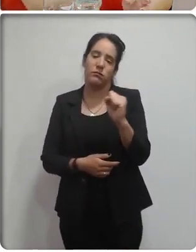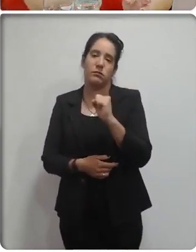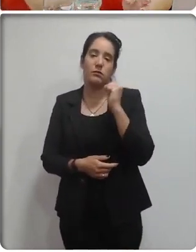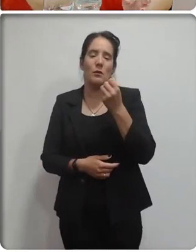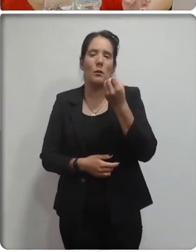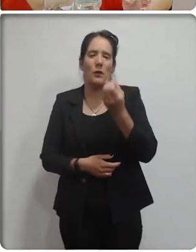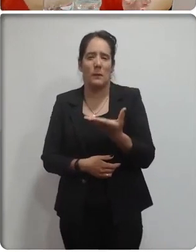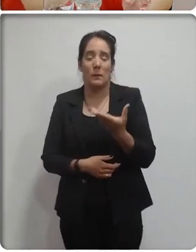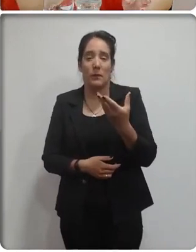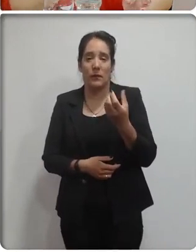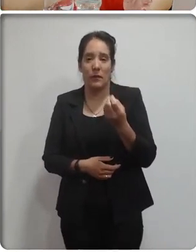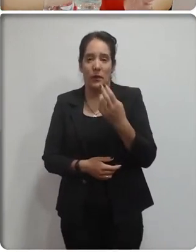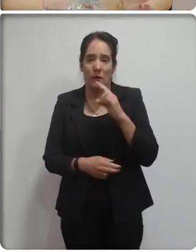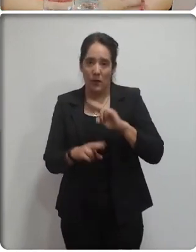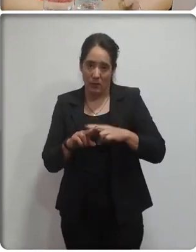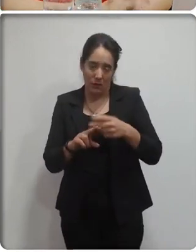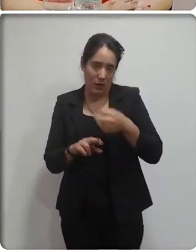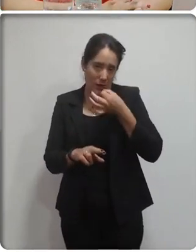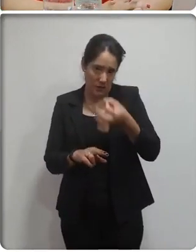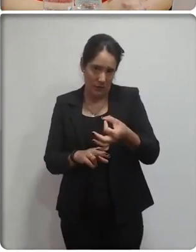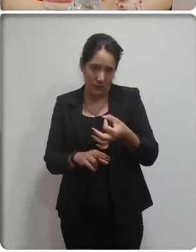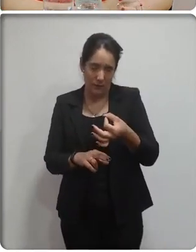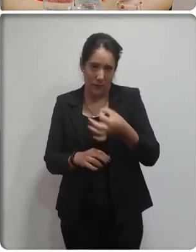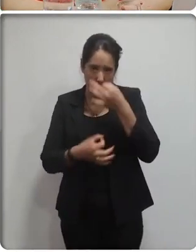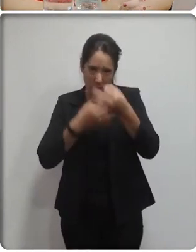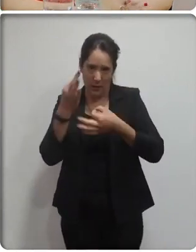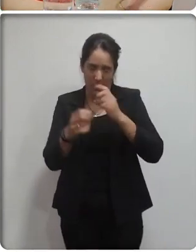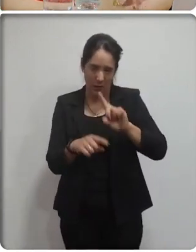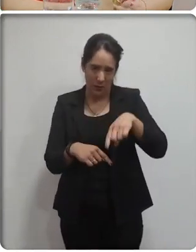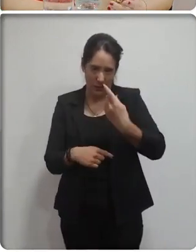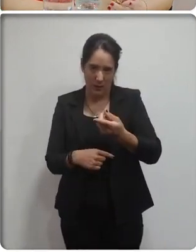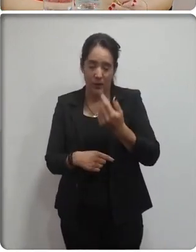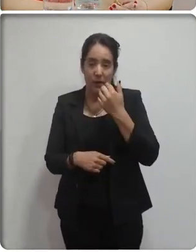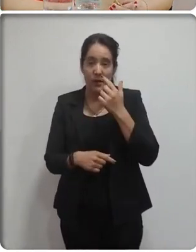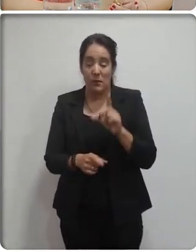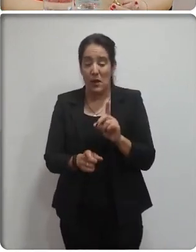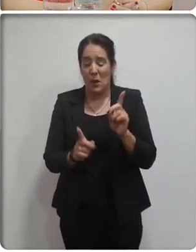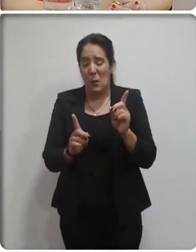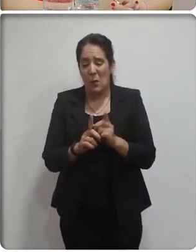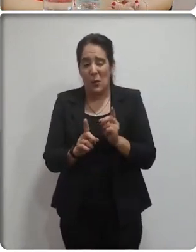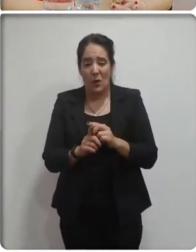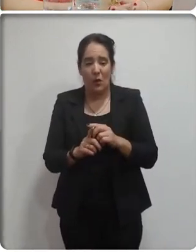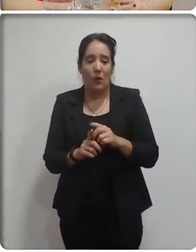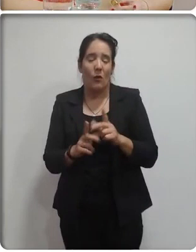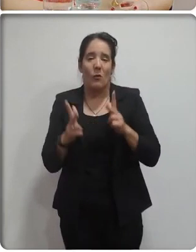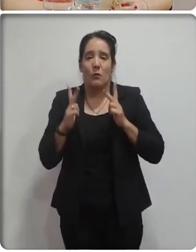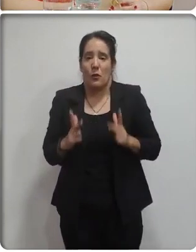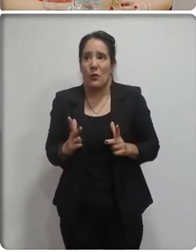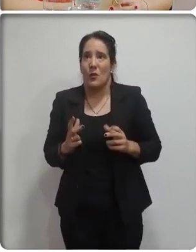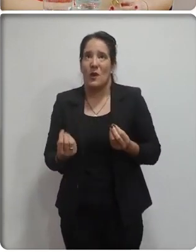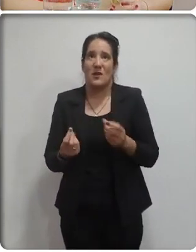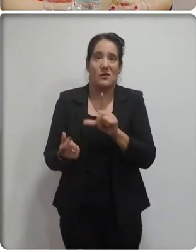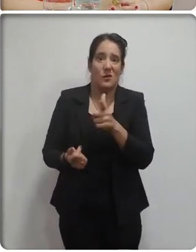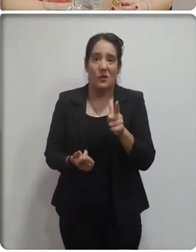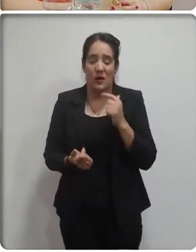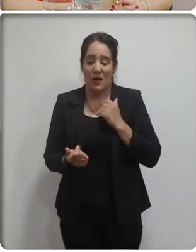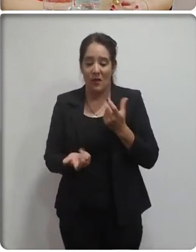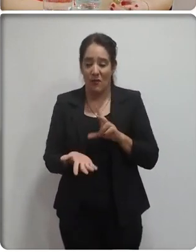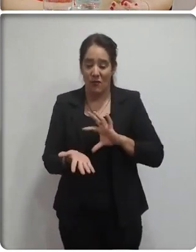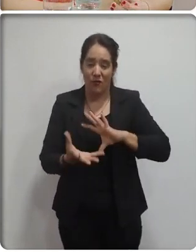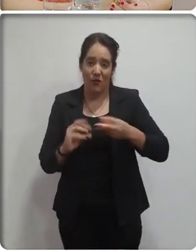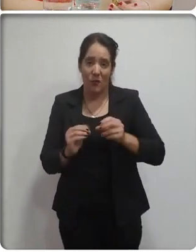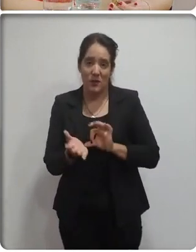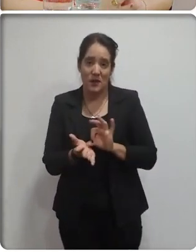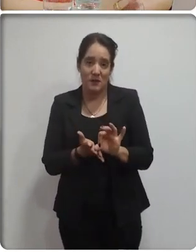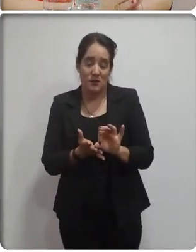porque es lo que voy a retomar a continuación. La escasa aplicación de los protocolos para la definición de las coberturas y la ausencia